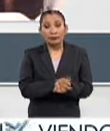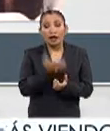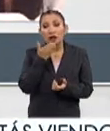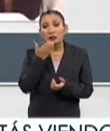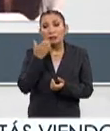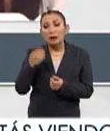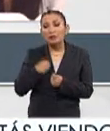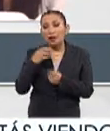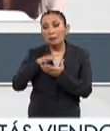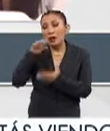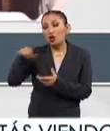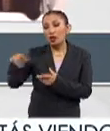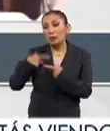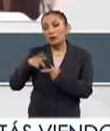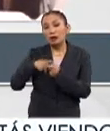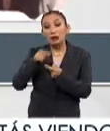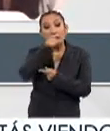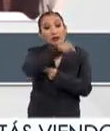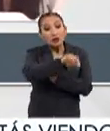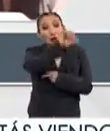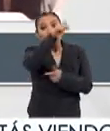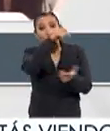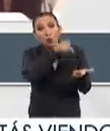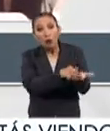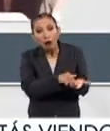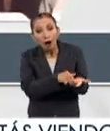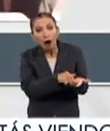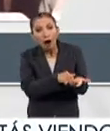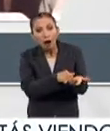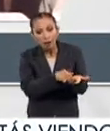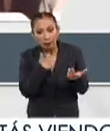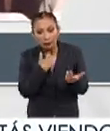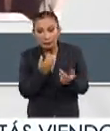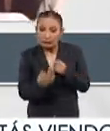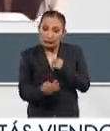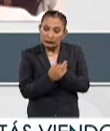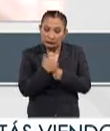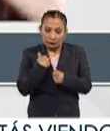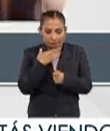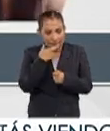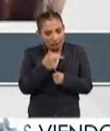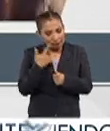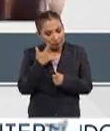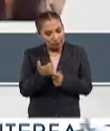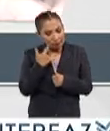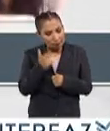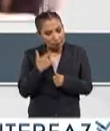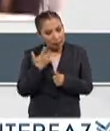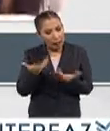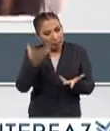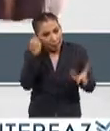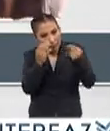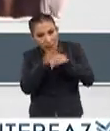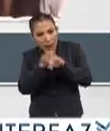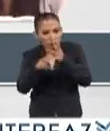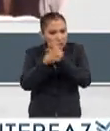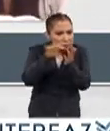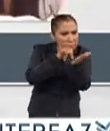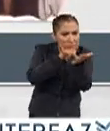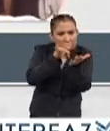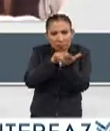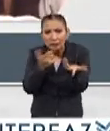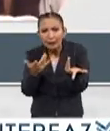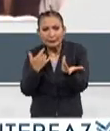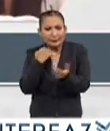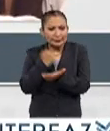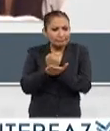acostumbrados a vivir la mayoría de personas, y el estar en otro lugar te forza a ser mejor persona, te forza a aprender más cosas,